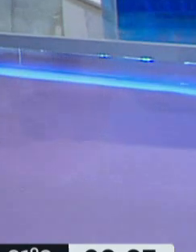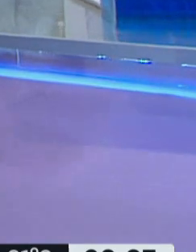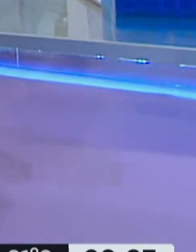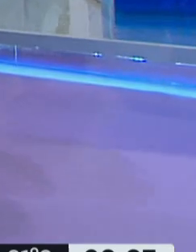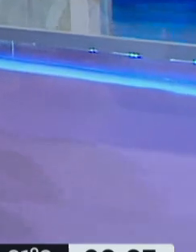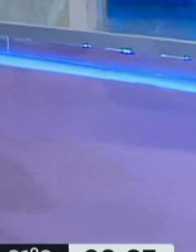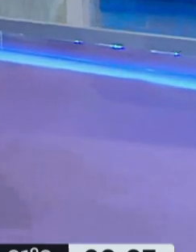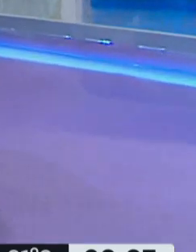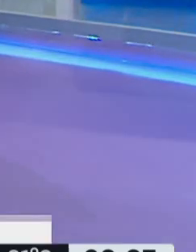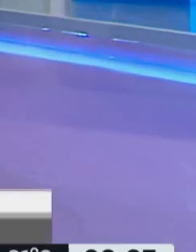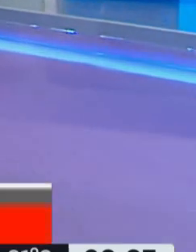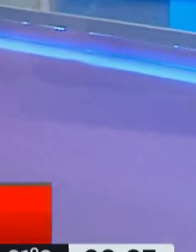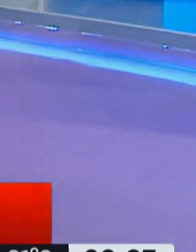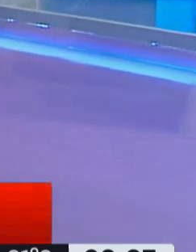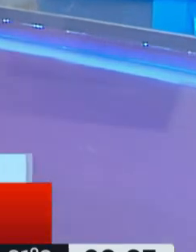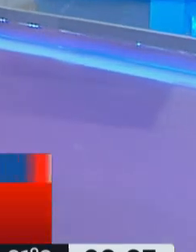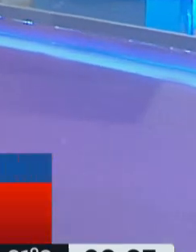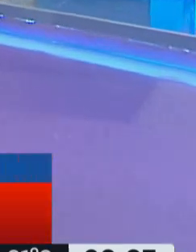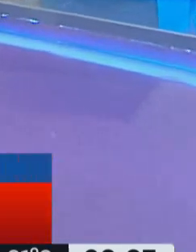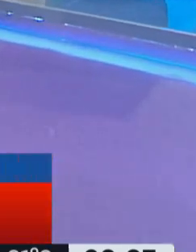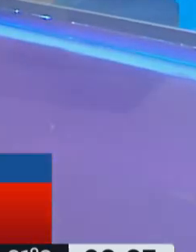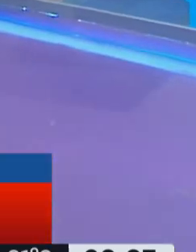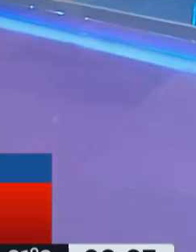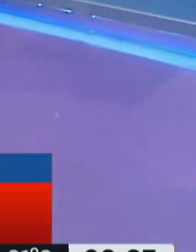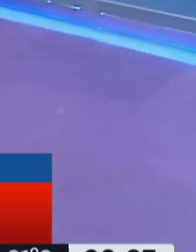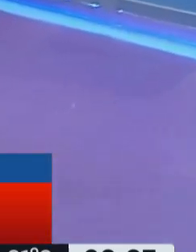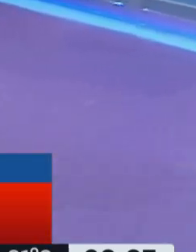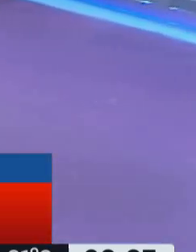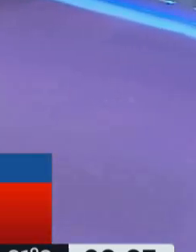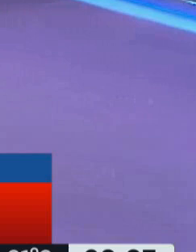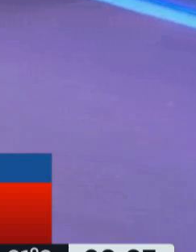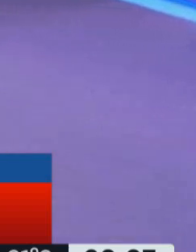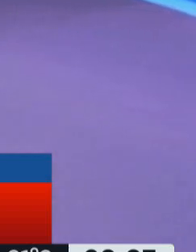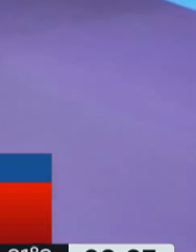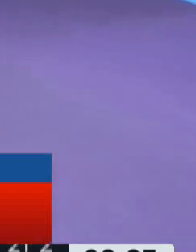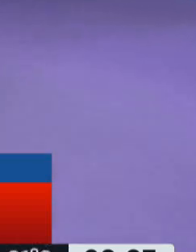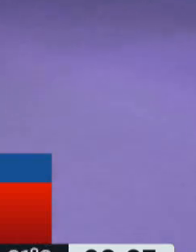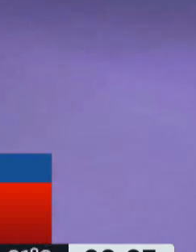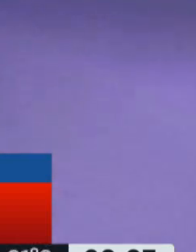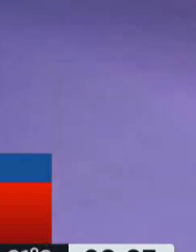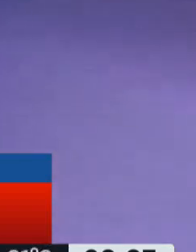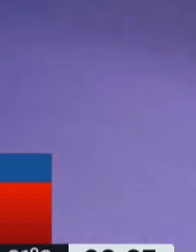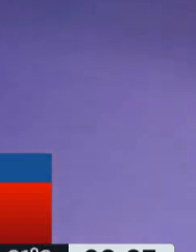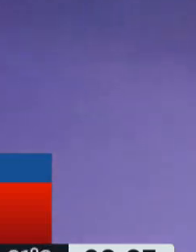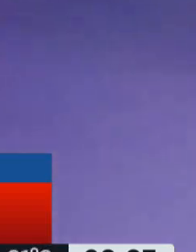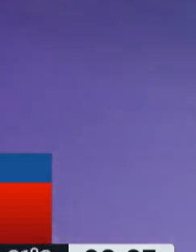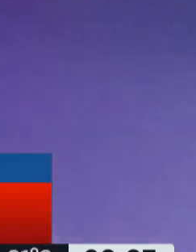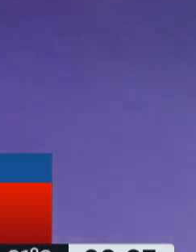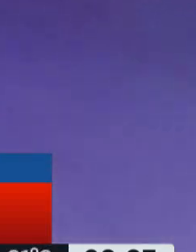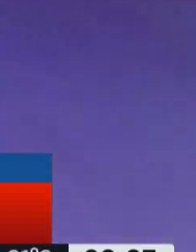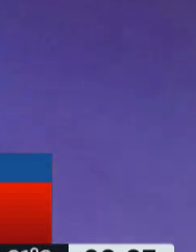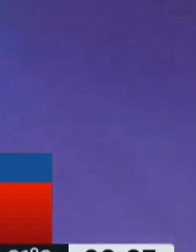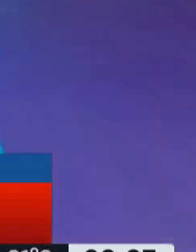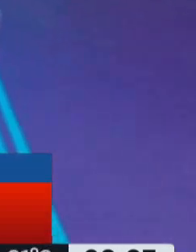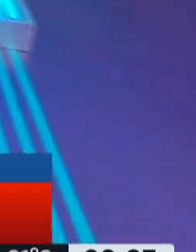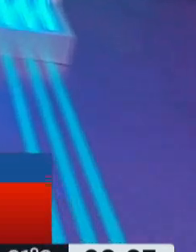desde Ezeiza a ese país tendrán que pasar por diferentes controles y están señalando justamente la gravedad de lo que ocurre en nuestro país desde otros